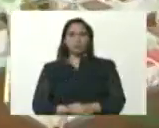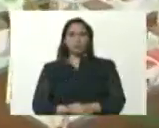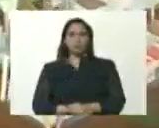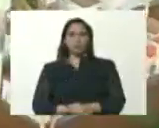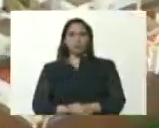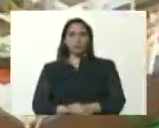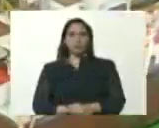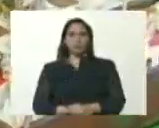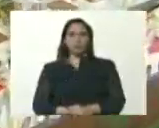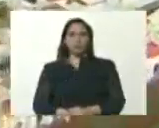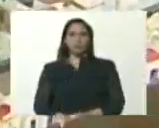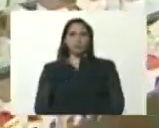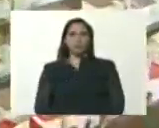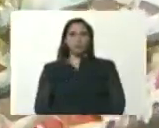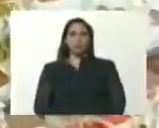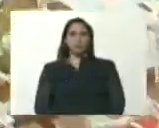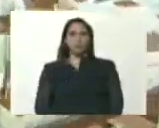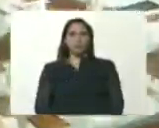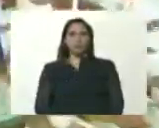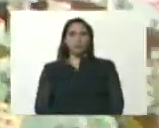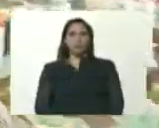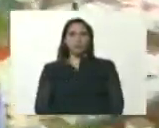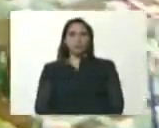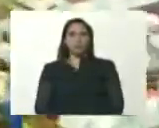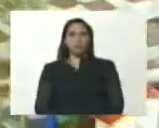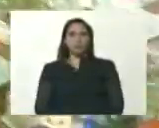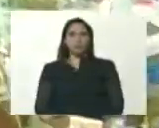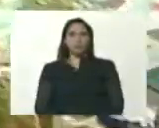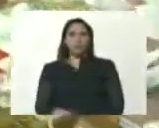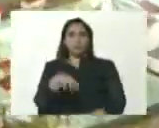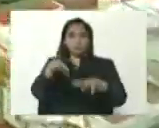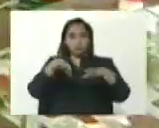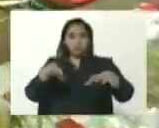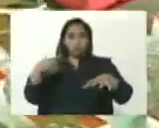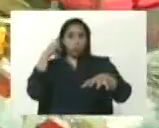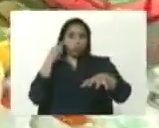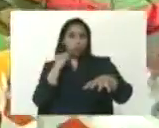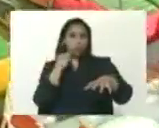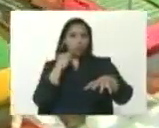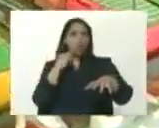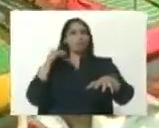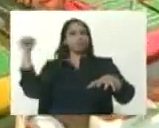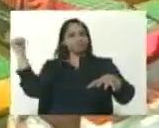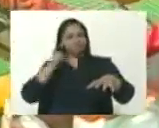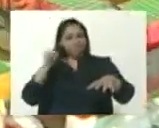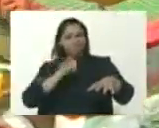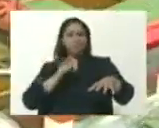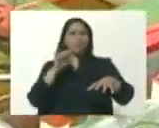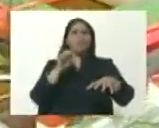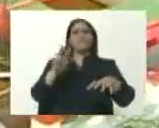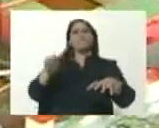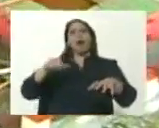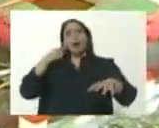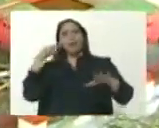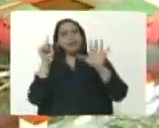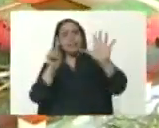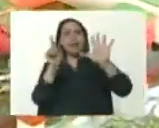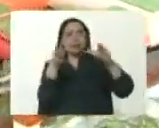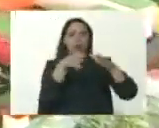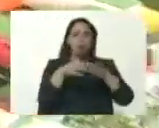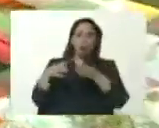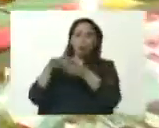de Jacinto Lara y tenemos la maqueta aquí de Simón Bolívar. Así es, Eva. Seis